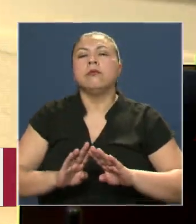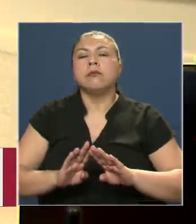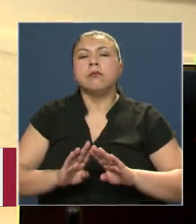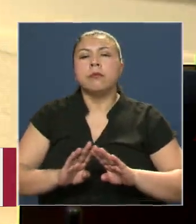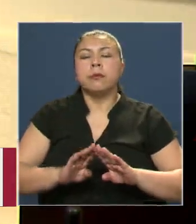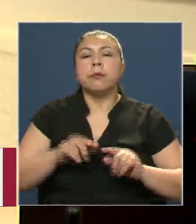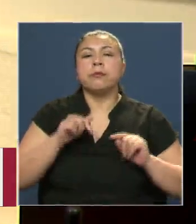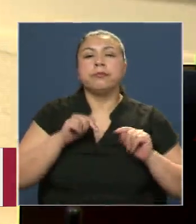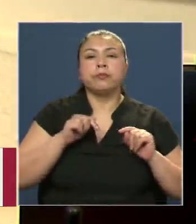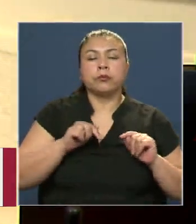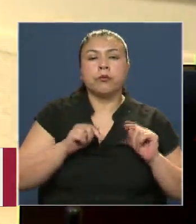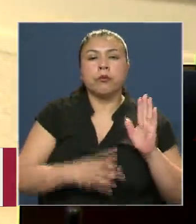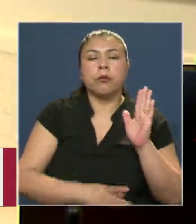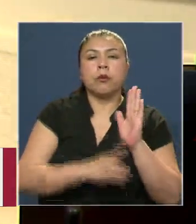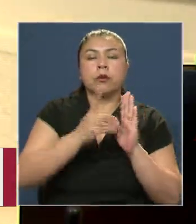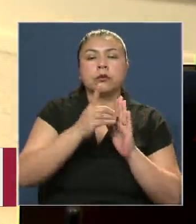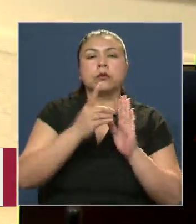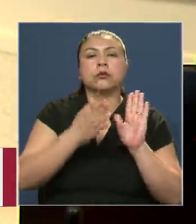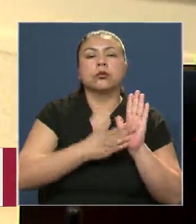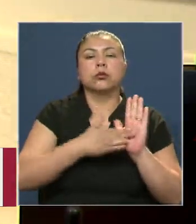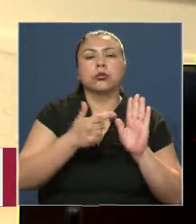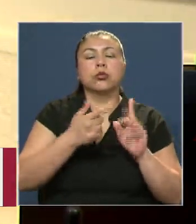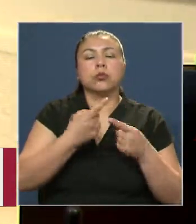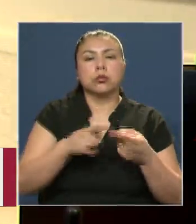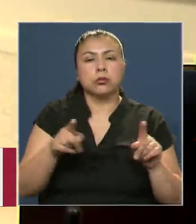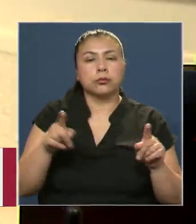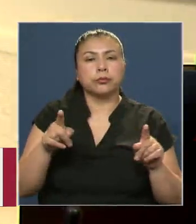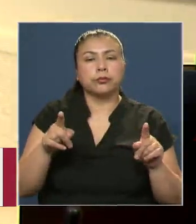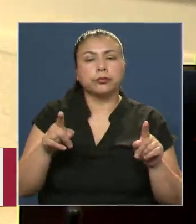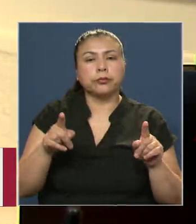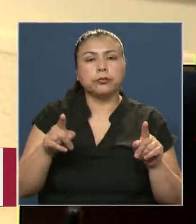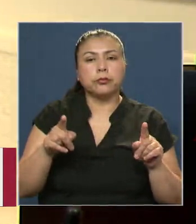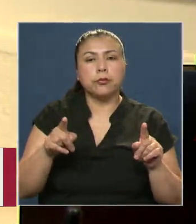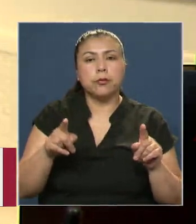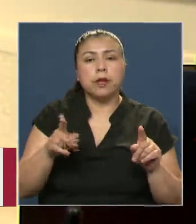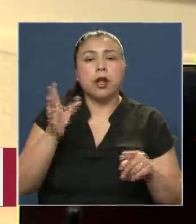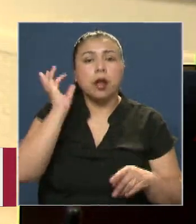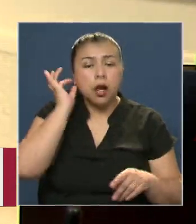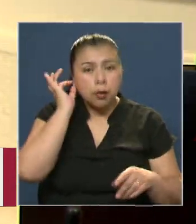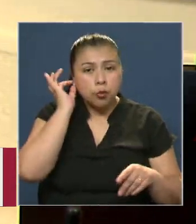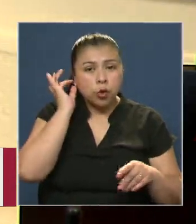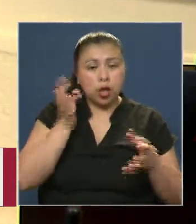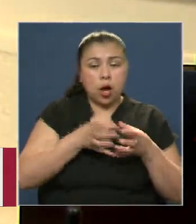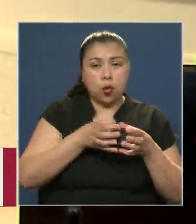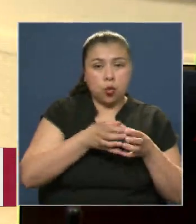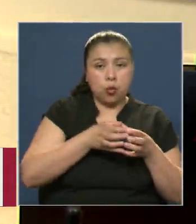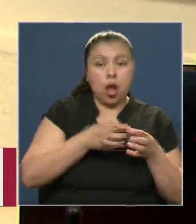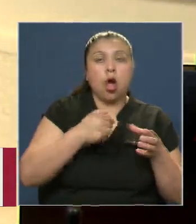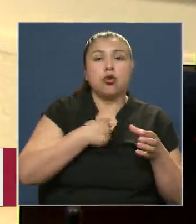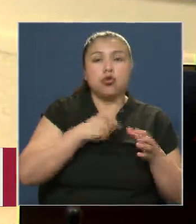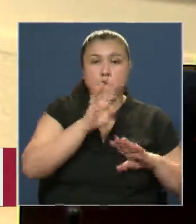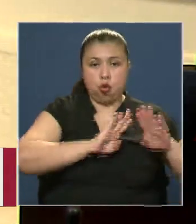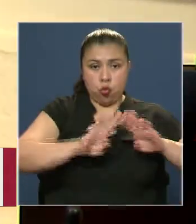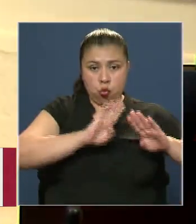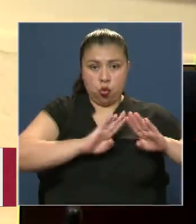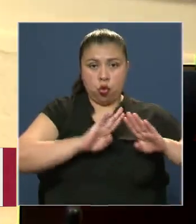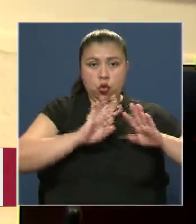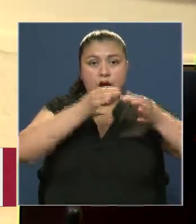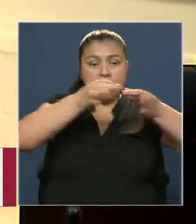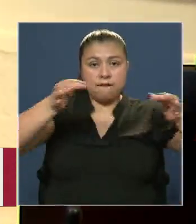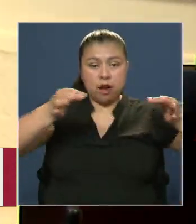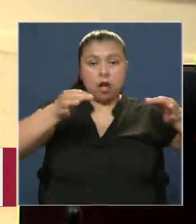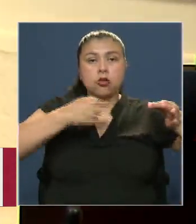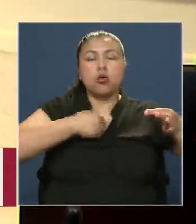la base para desarrollar una política pública distinta. Y estas mujeres, la agrupación Yo Cuido, y le mando un abrazo gigante también